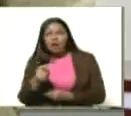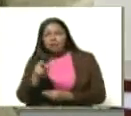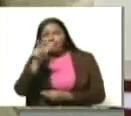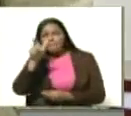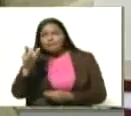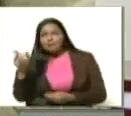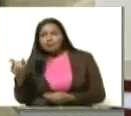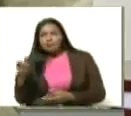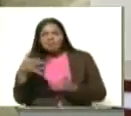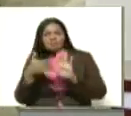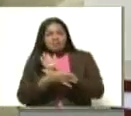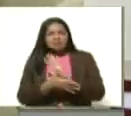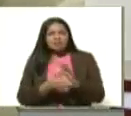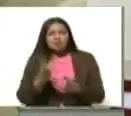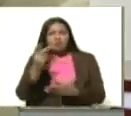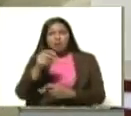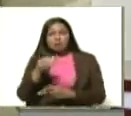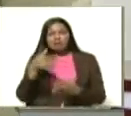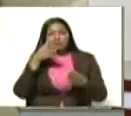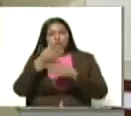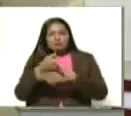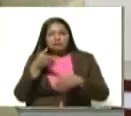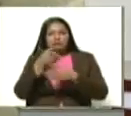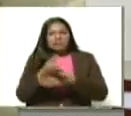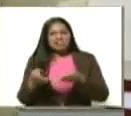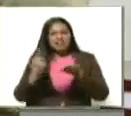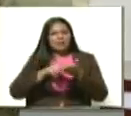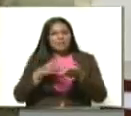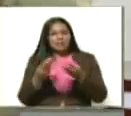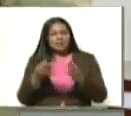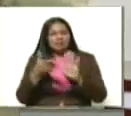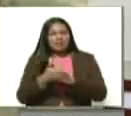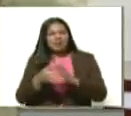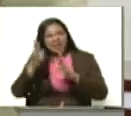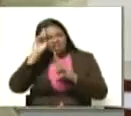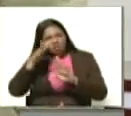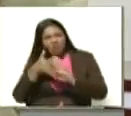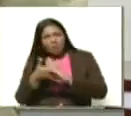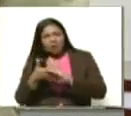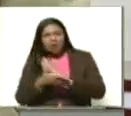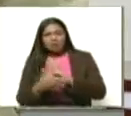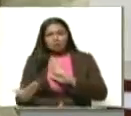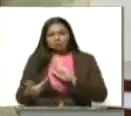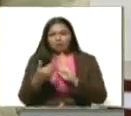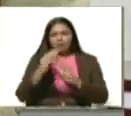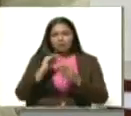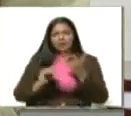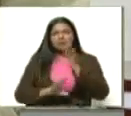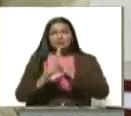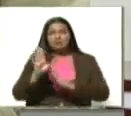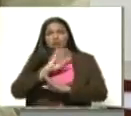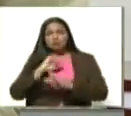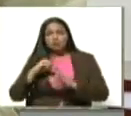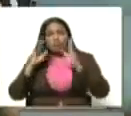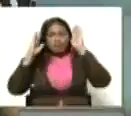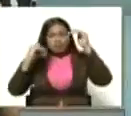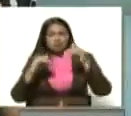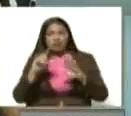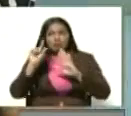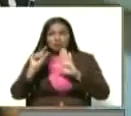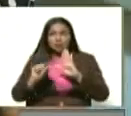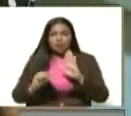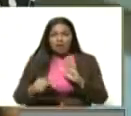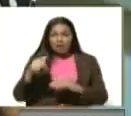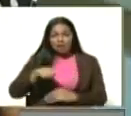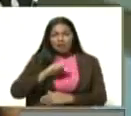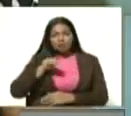se suceden, con cuánta frecuencia, cuáles son los motivos y qué hemos venido haciendo y desarrollando para abordarlos. Pero se han disminuido esos casos